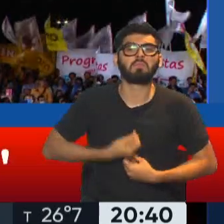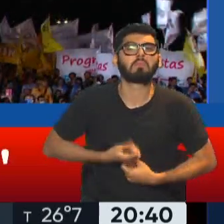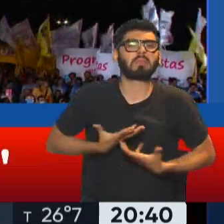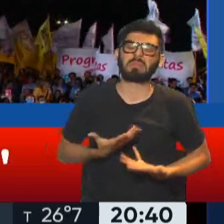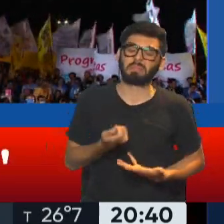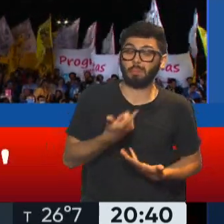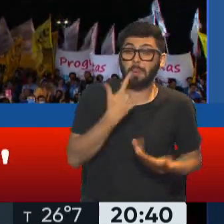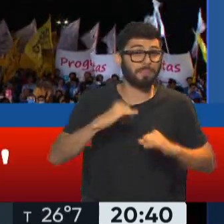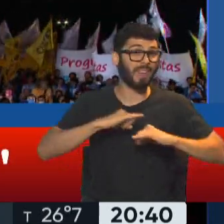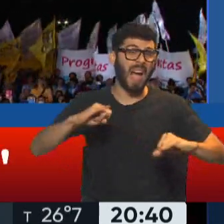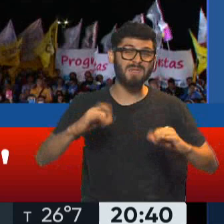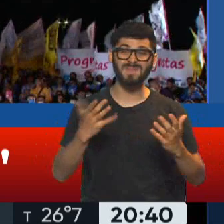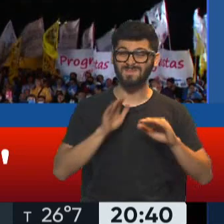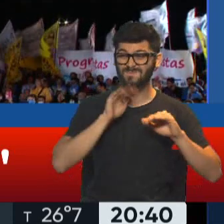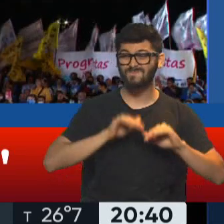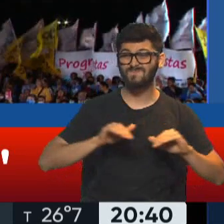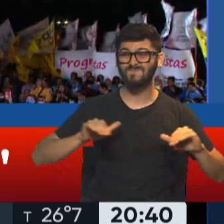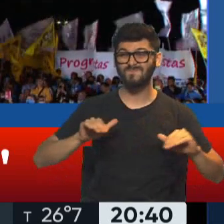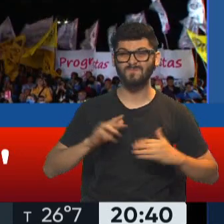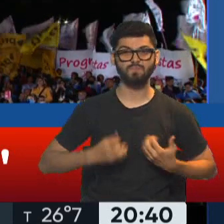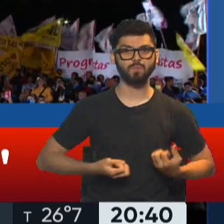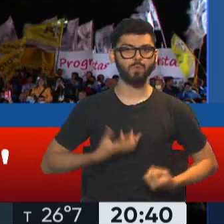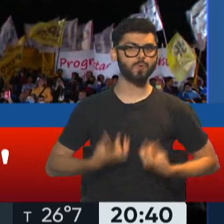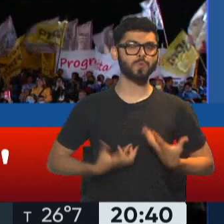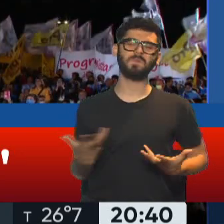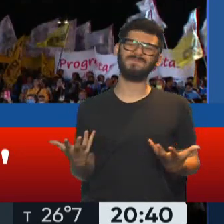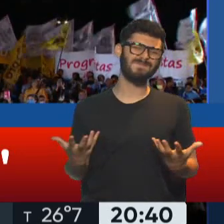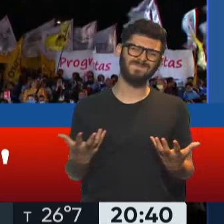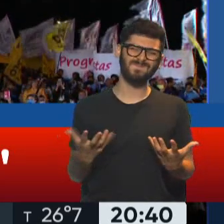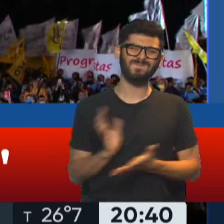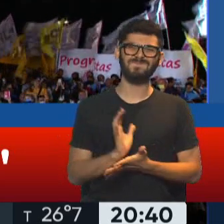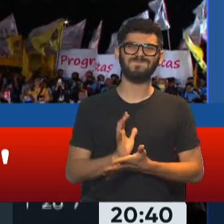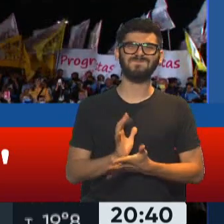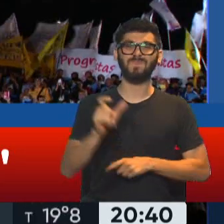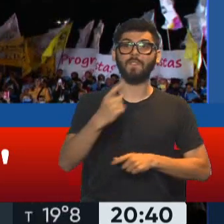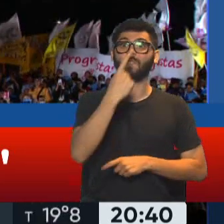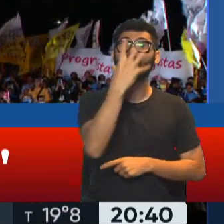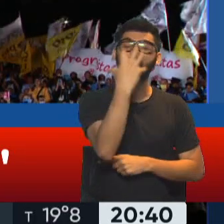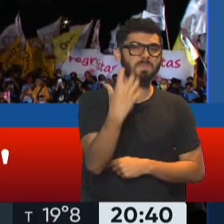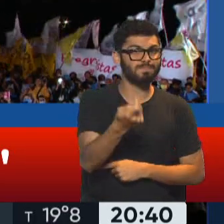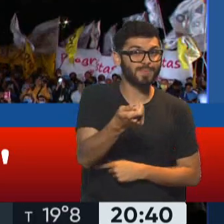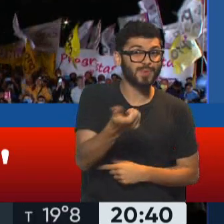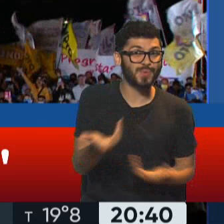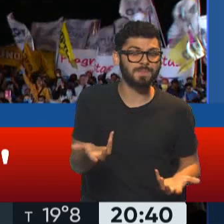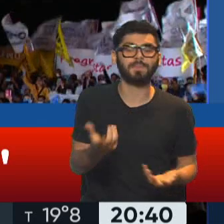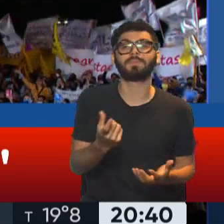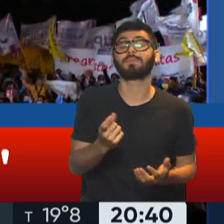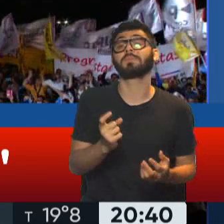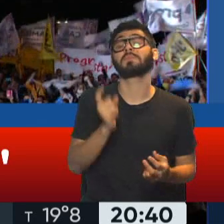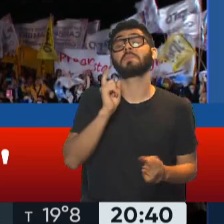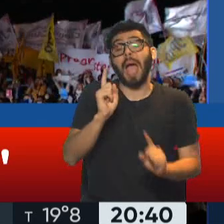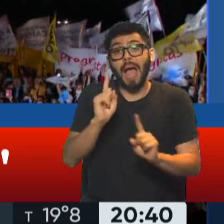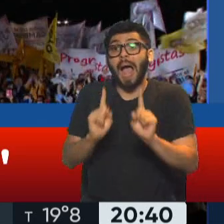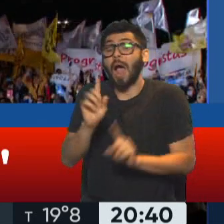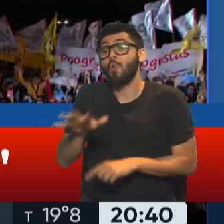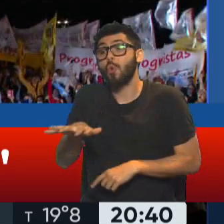campaña fría, como recién decía, no calentó mucho el interés del ciudadano y ciudadana. Y por otro lado, en algunos lugares no